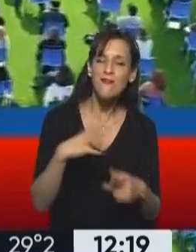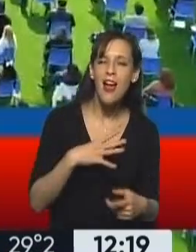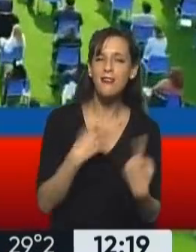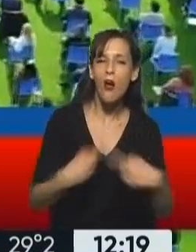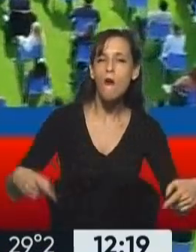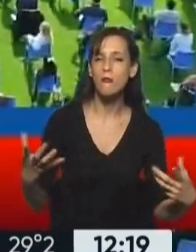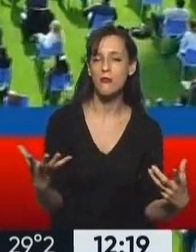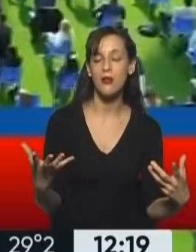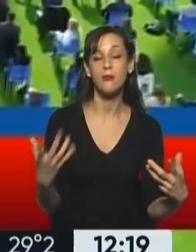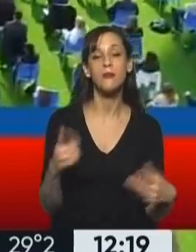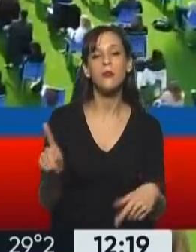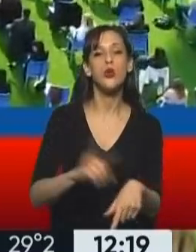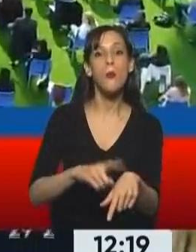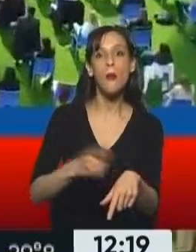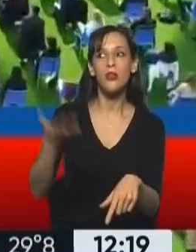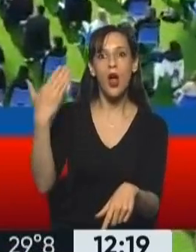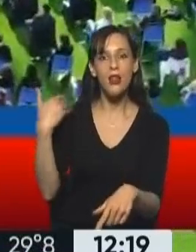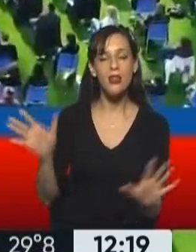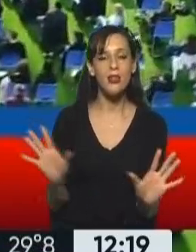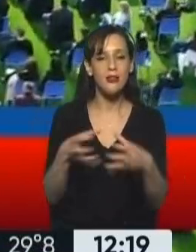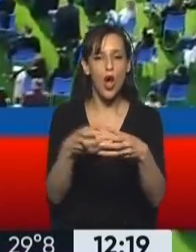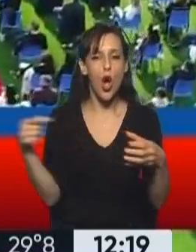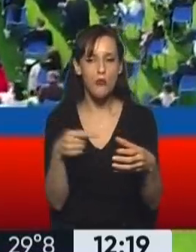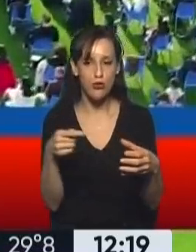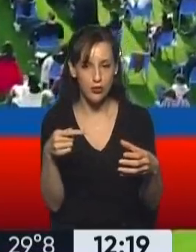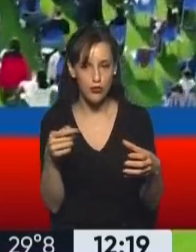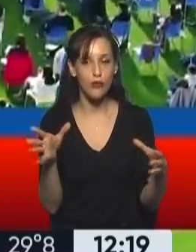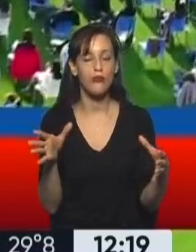sesión que Juntos por el Cambio